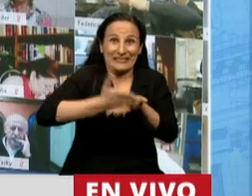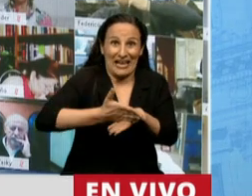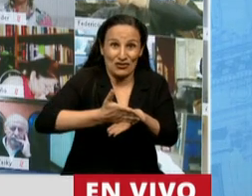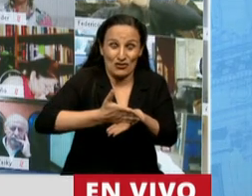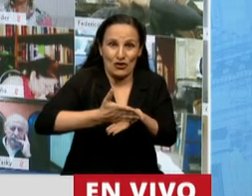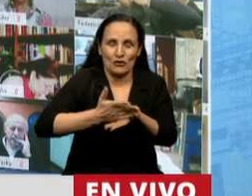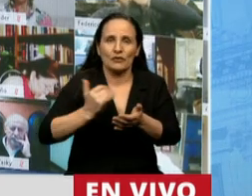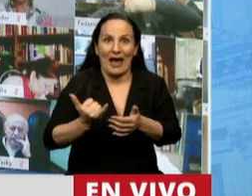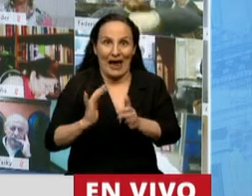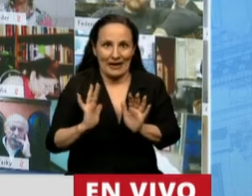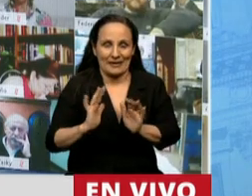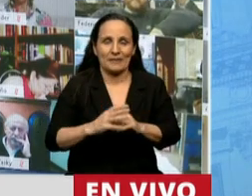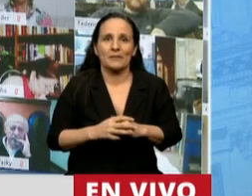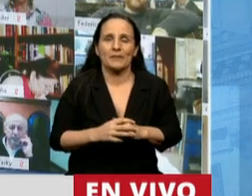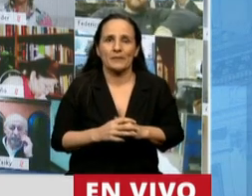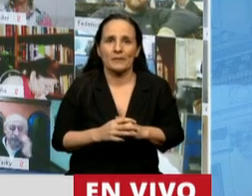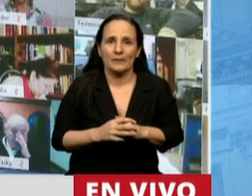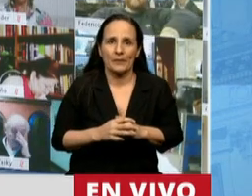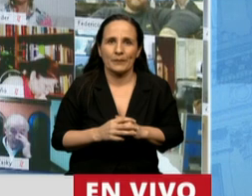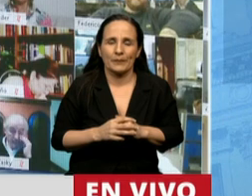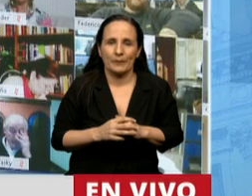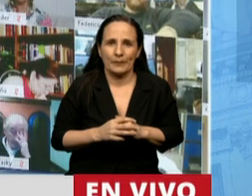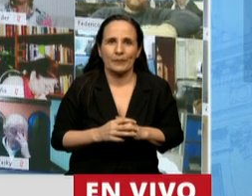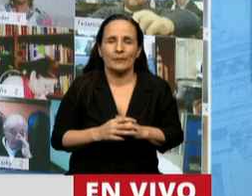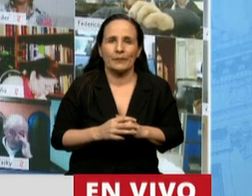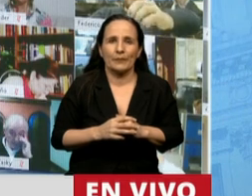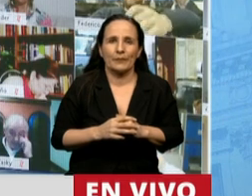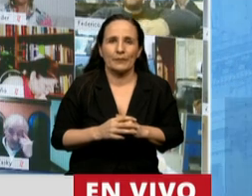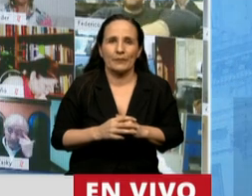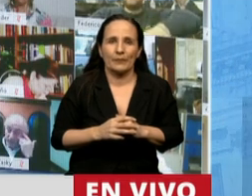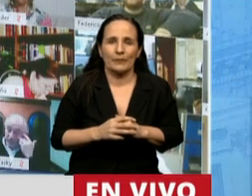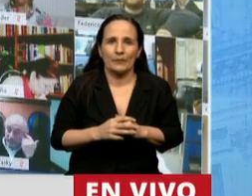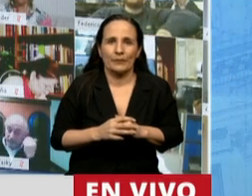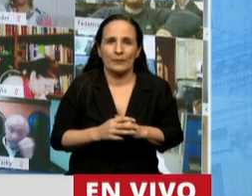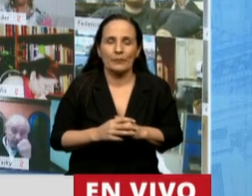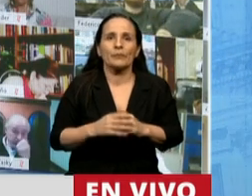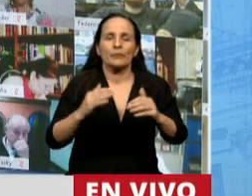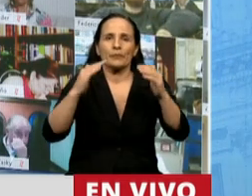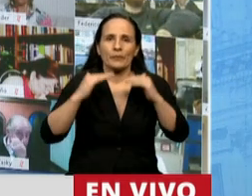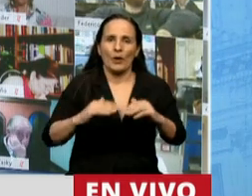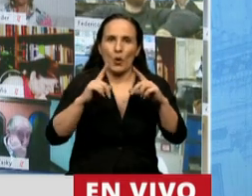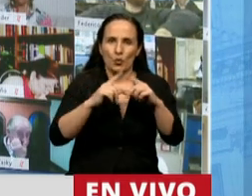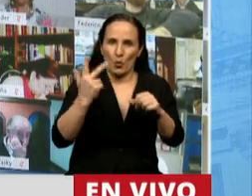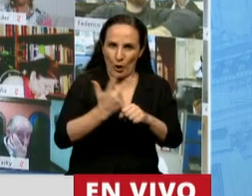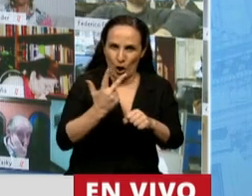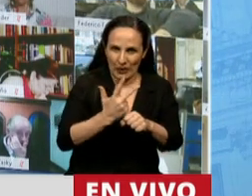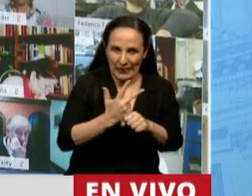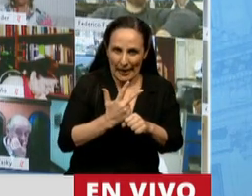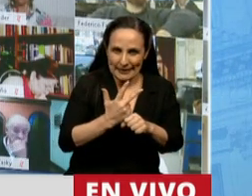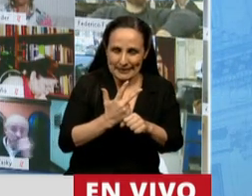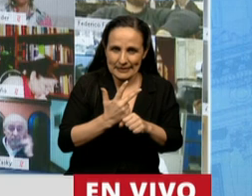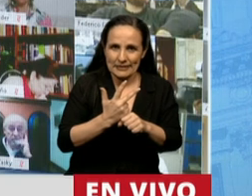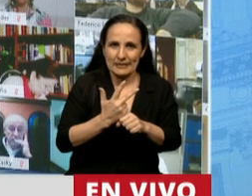o financiera en el artículo tercero lo